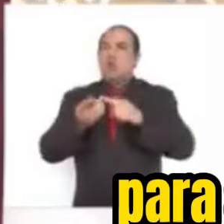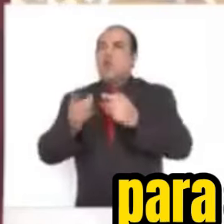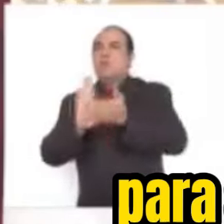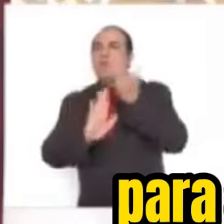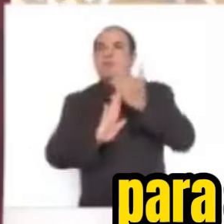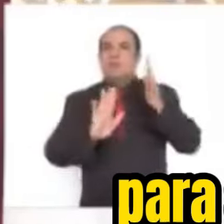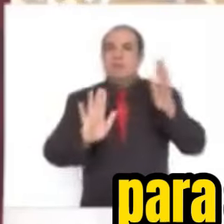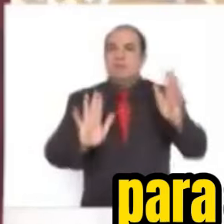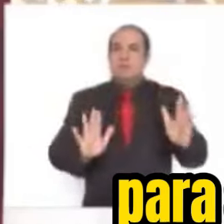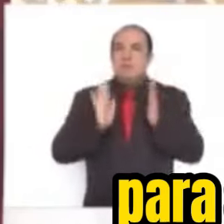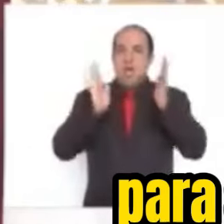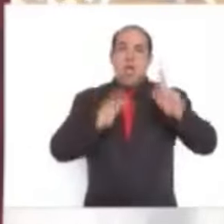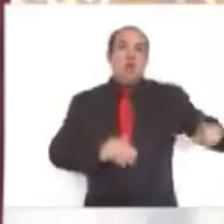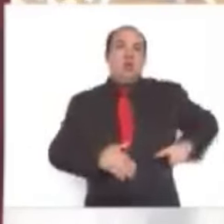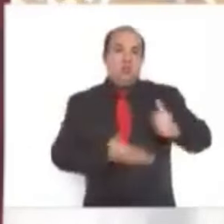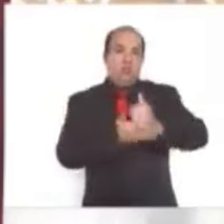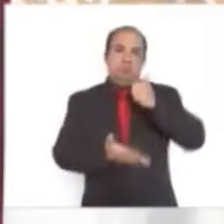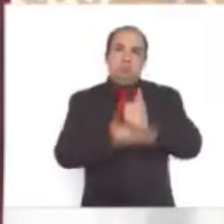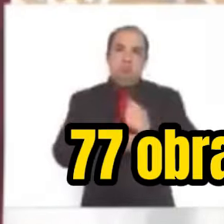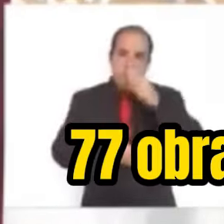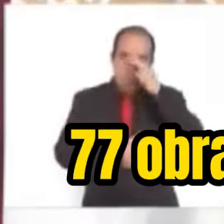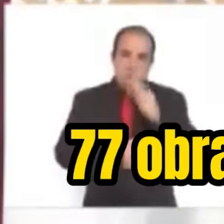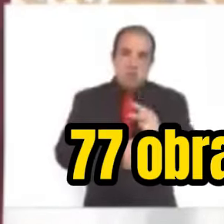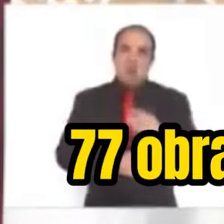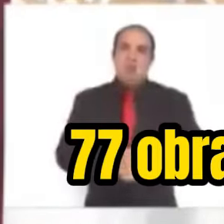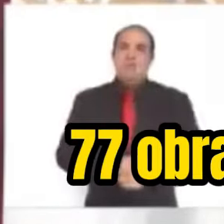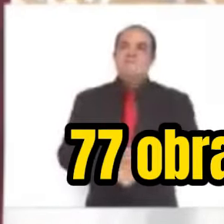Para sorpresa del gobierno de la ciudad, se encontraron